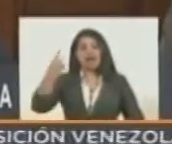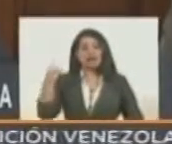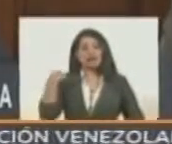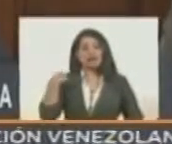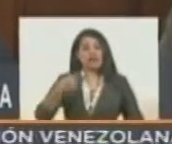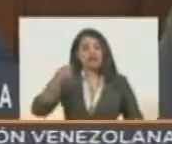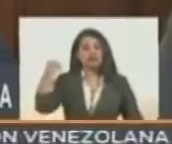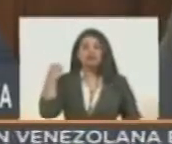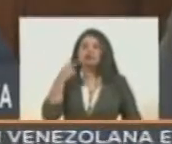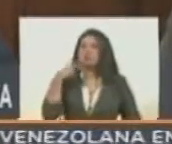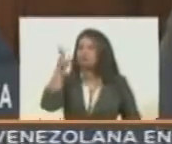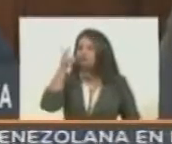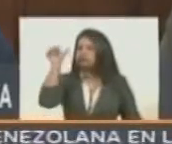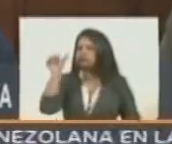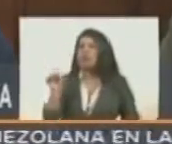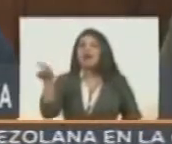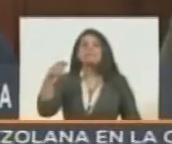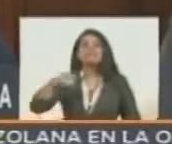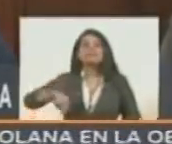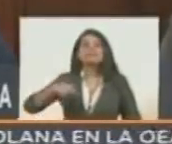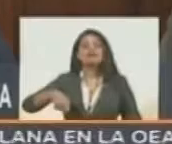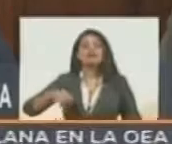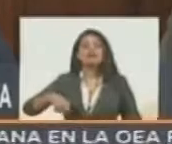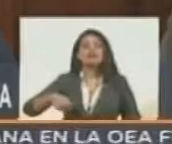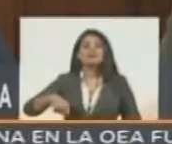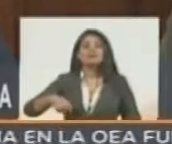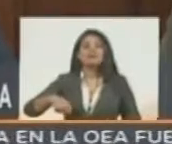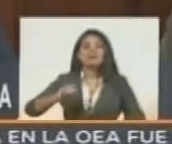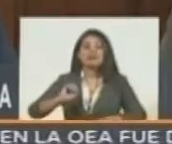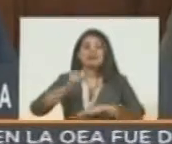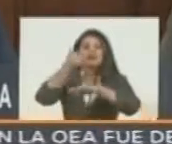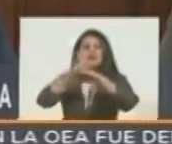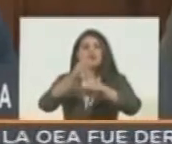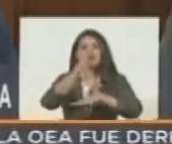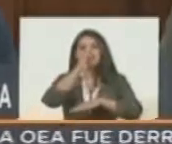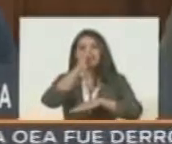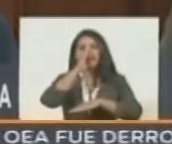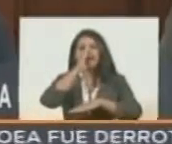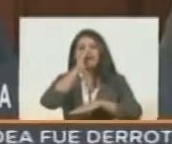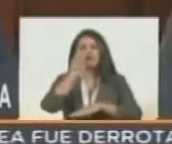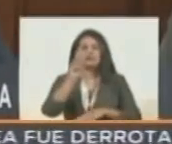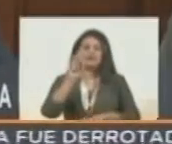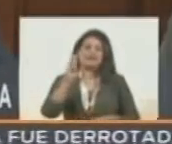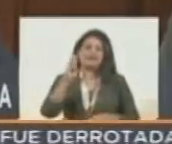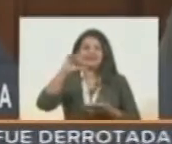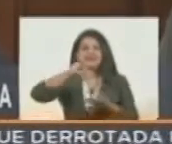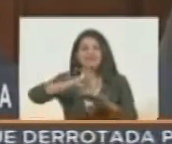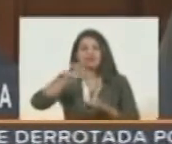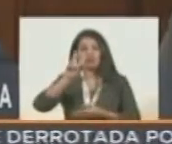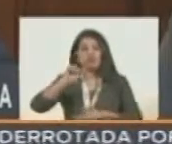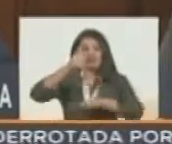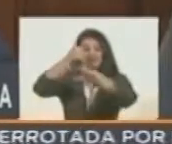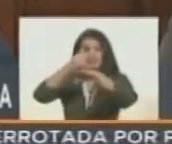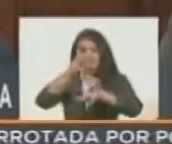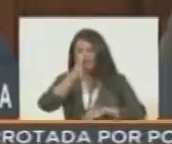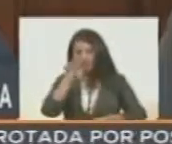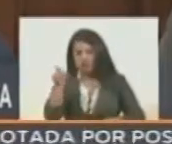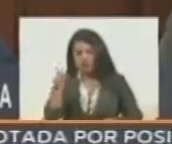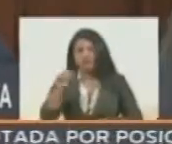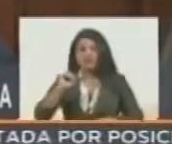escuchábamos las declaraciones del presidente, director del Banco Central y presidente del Comité de Subasta, Pedro Maldonado,